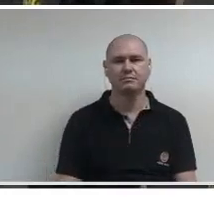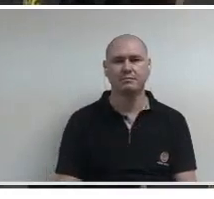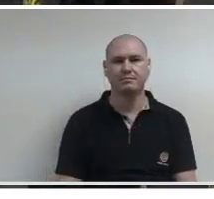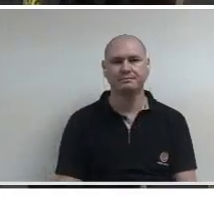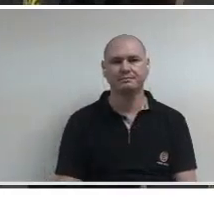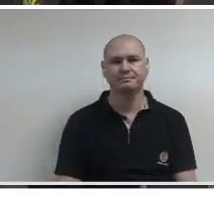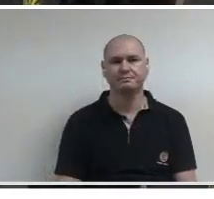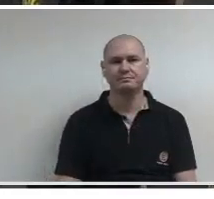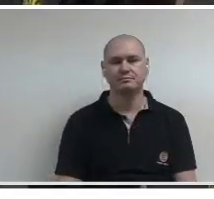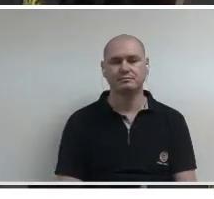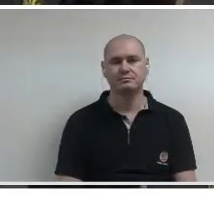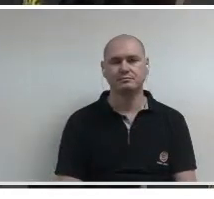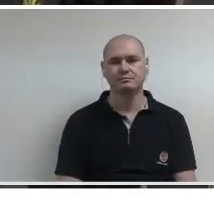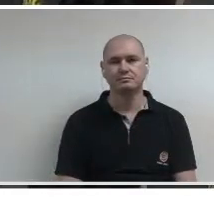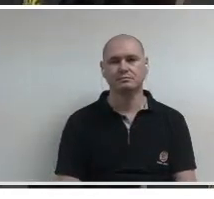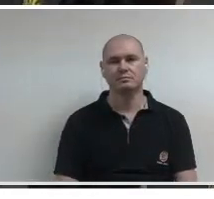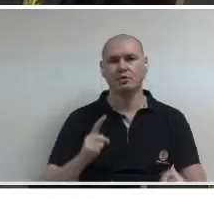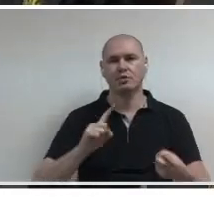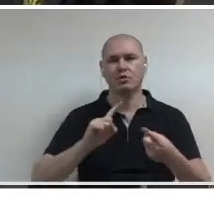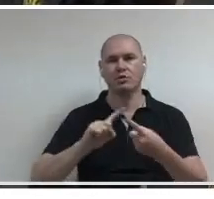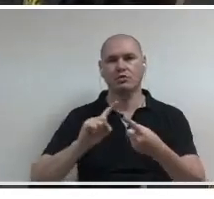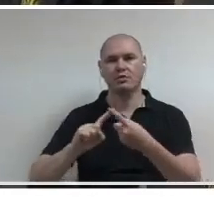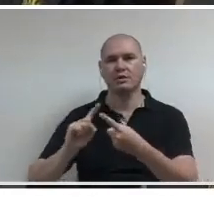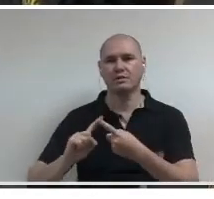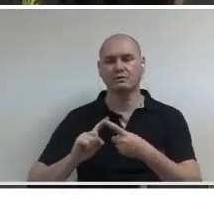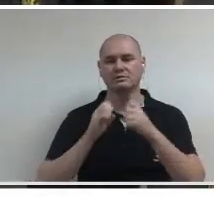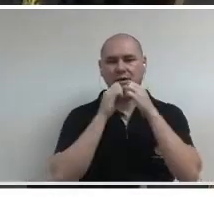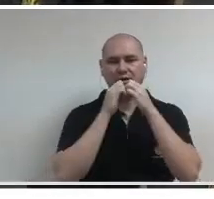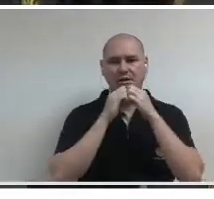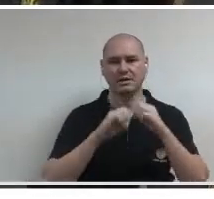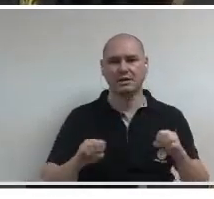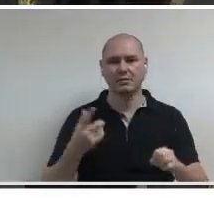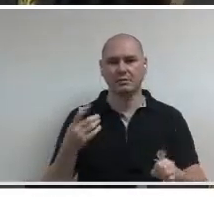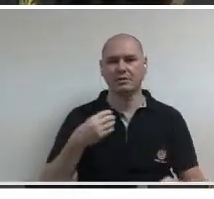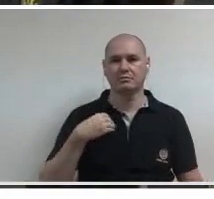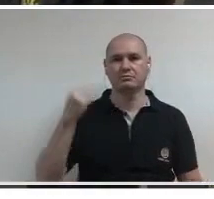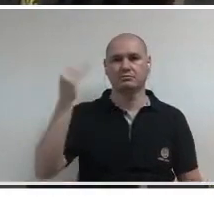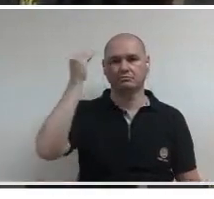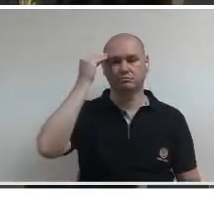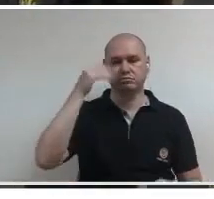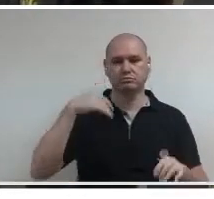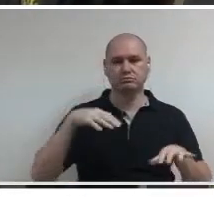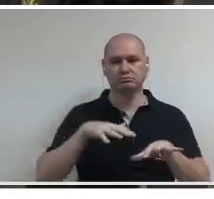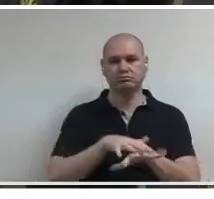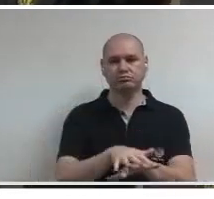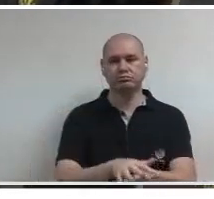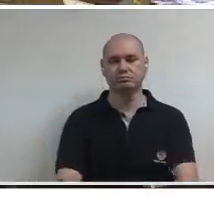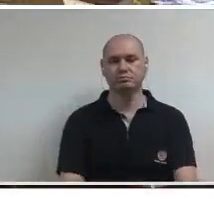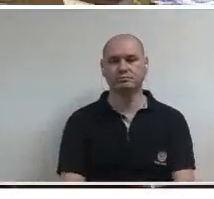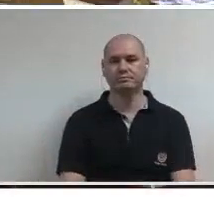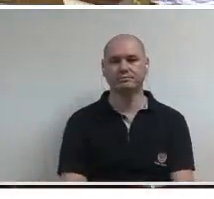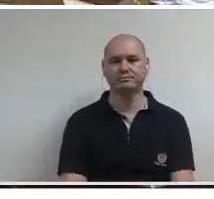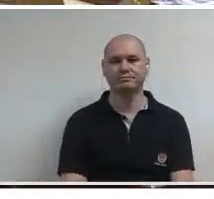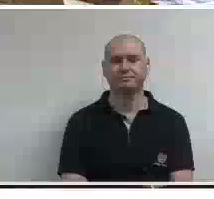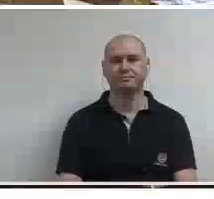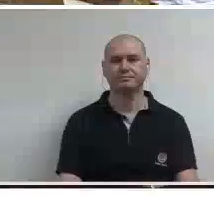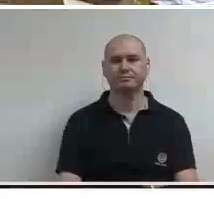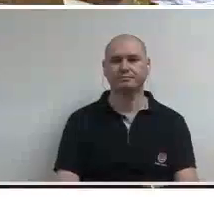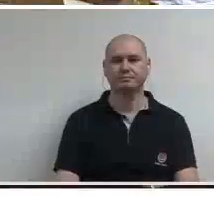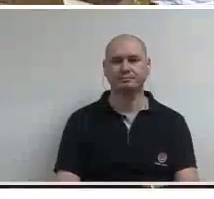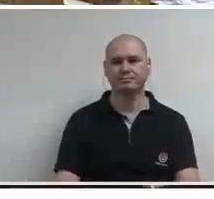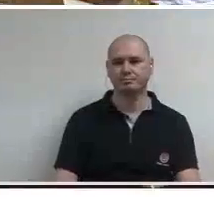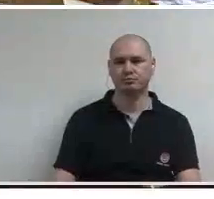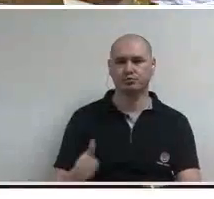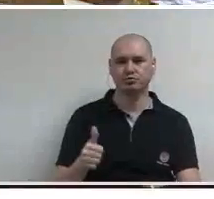cuera en contacto con secretaría y se notifica oye doña contactar secretaría han dejado ni notifica han hay que oye